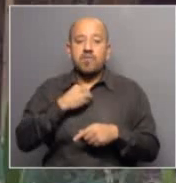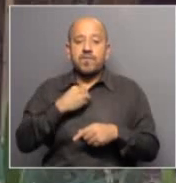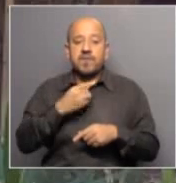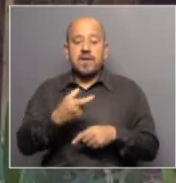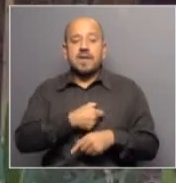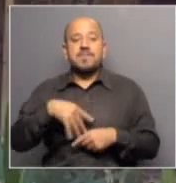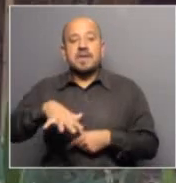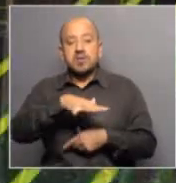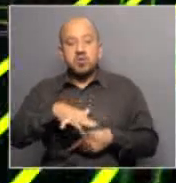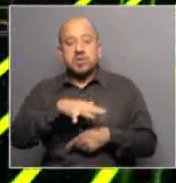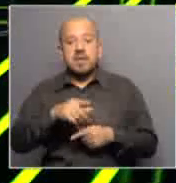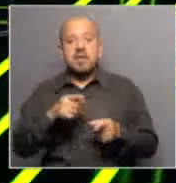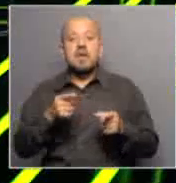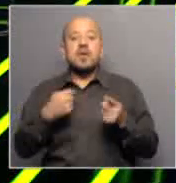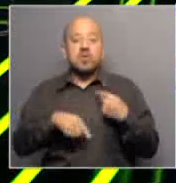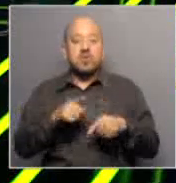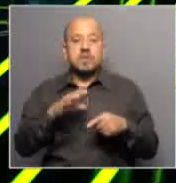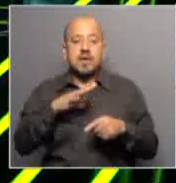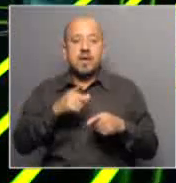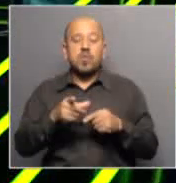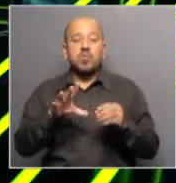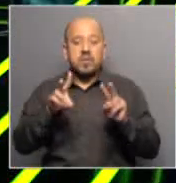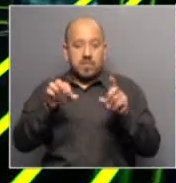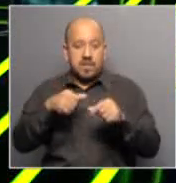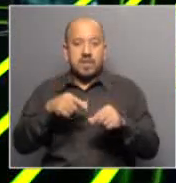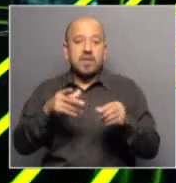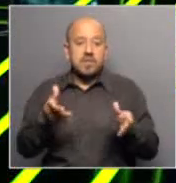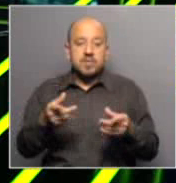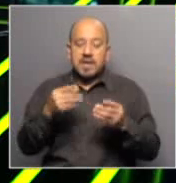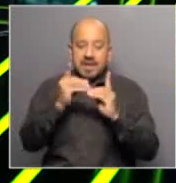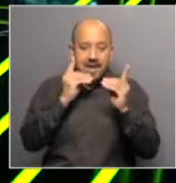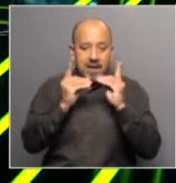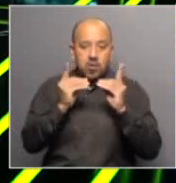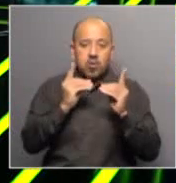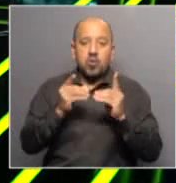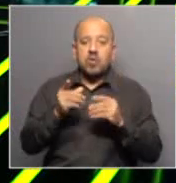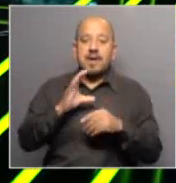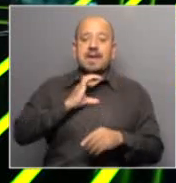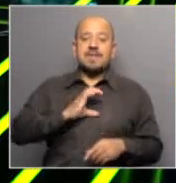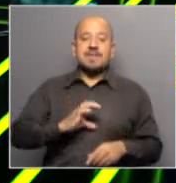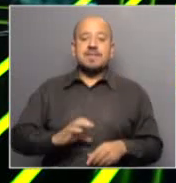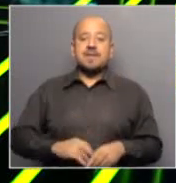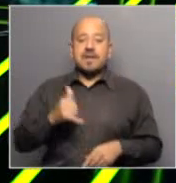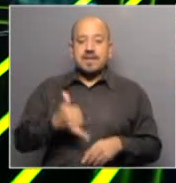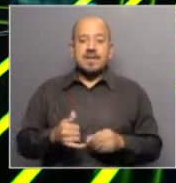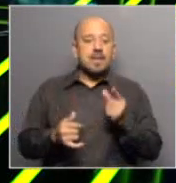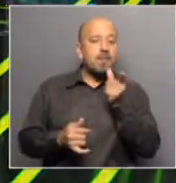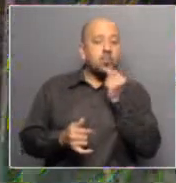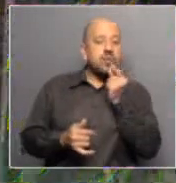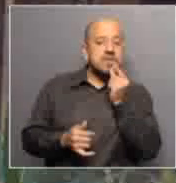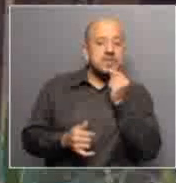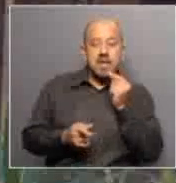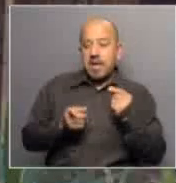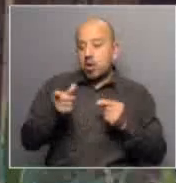sociedad, confía en su comunidad y que tiene una inserción que es a través del diálogo y que, digamos, le permite